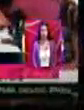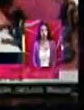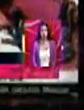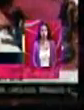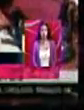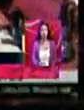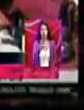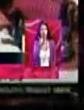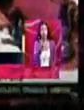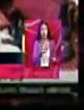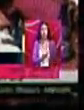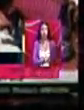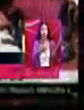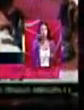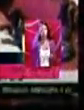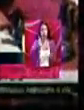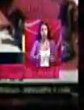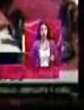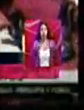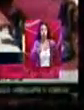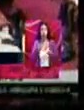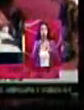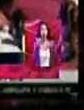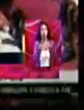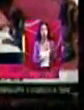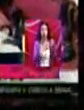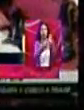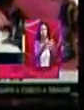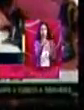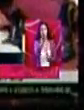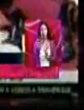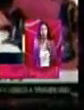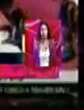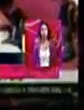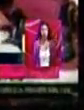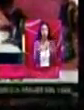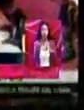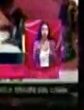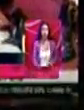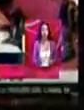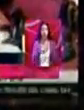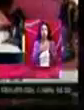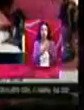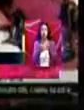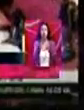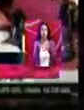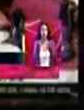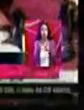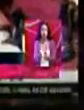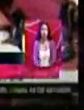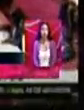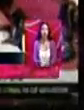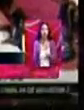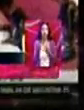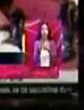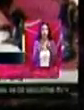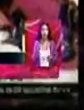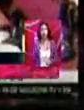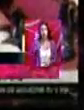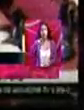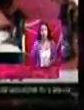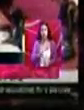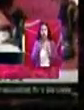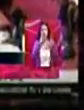¿Qué espera el Cusco del debate del decreto legislativo 1198? Definitivamente su derogatoria. Sin embargo, se